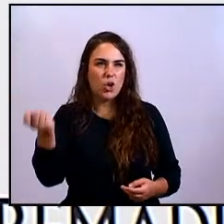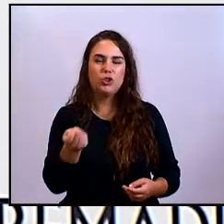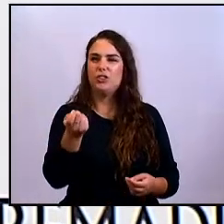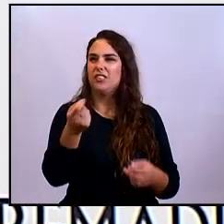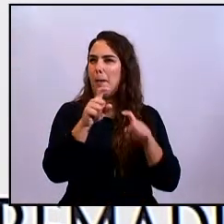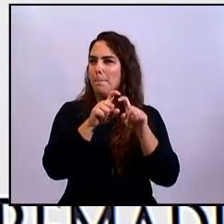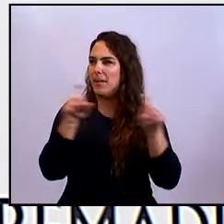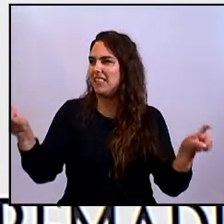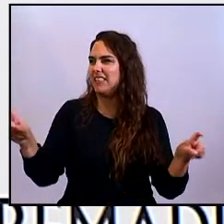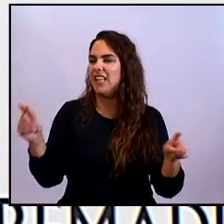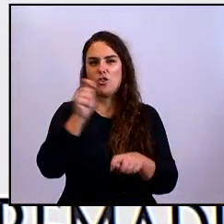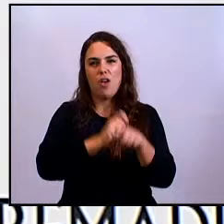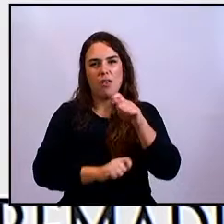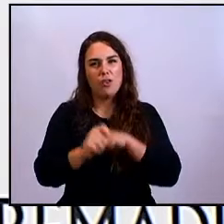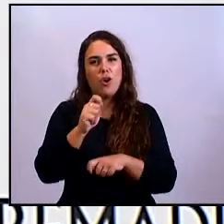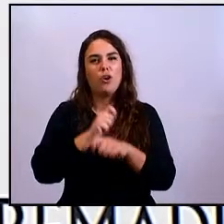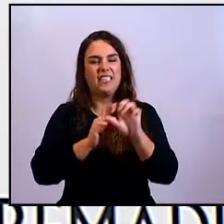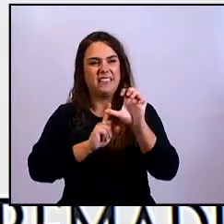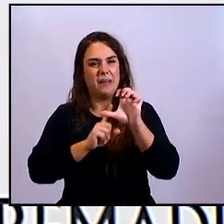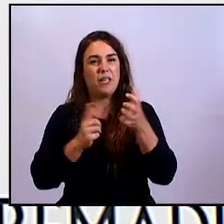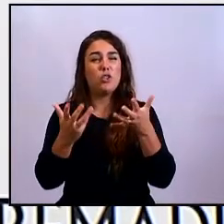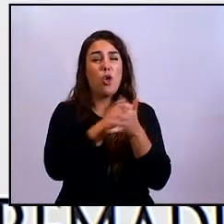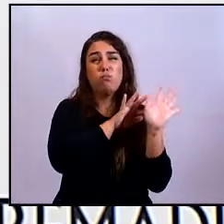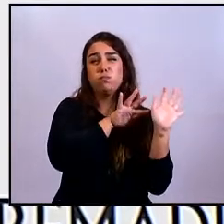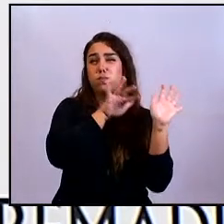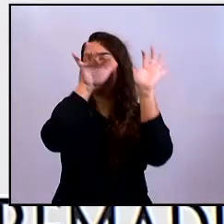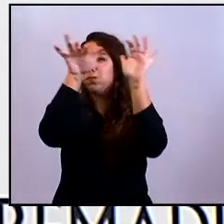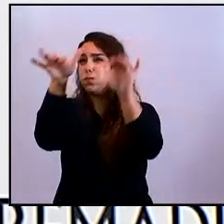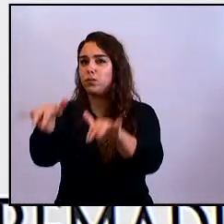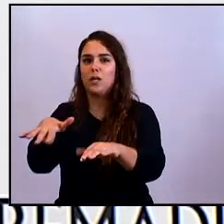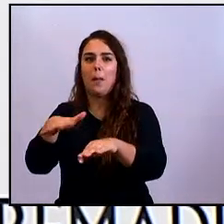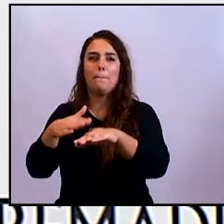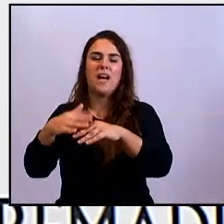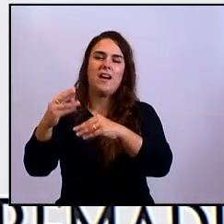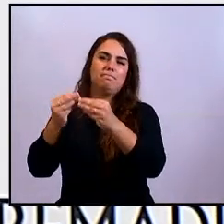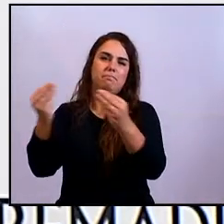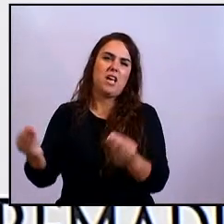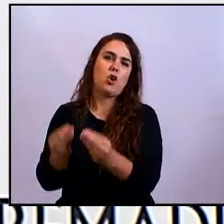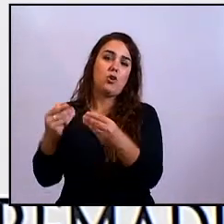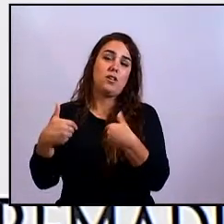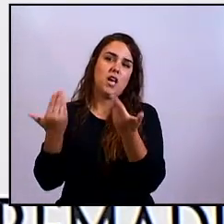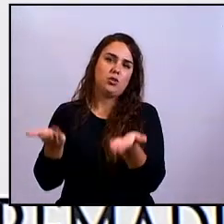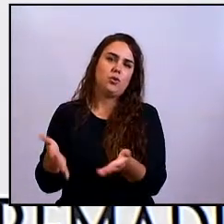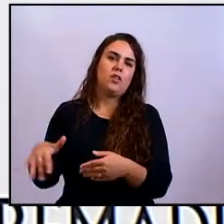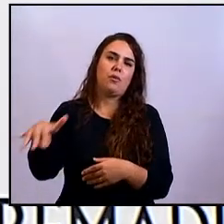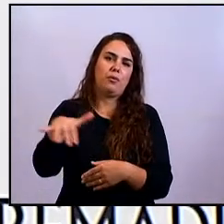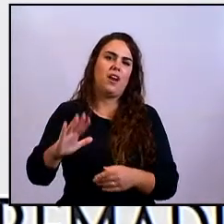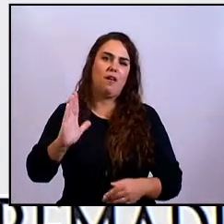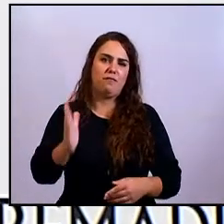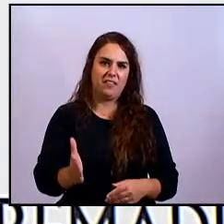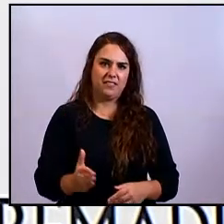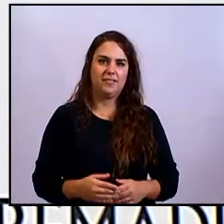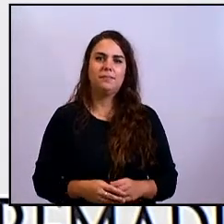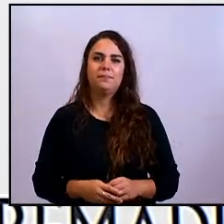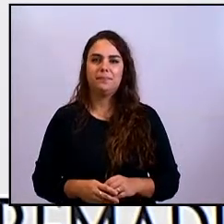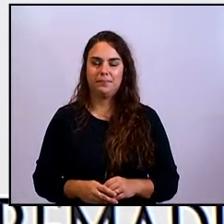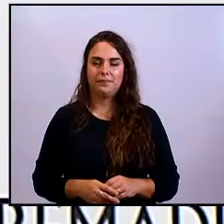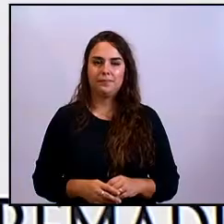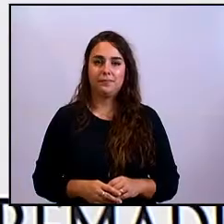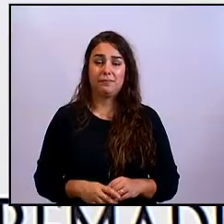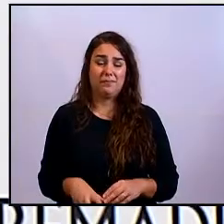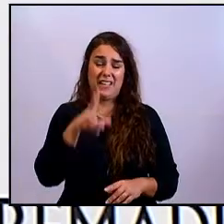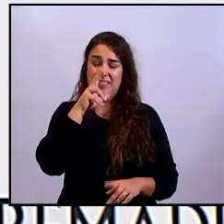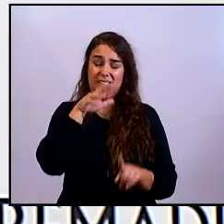empresas, asociaciones, extremeños que se han volcado en la reconstrucción y en la ayuda de las zonas afectadas. Esta